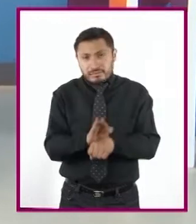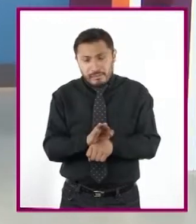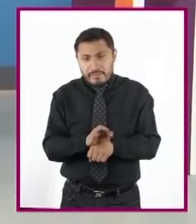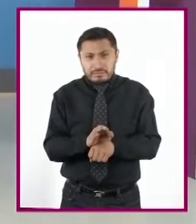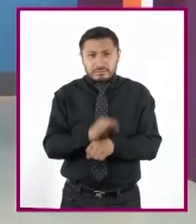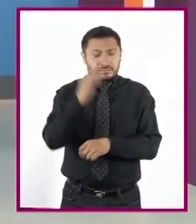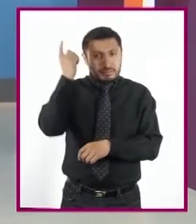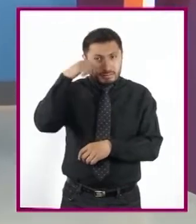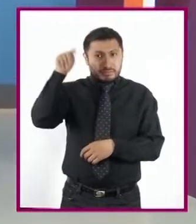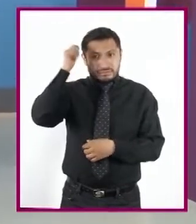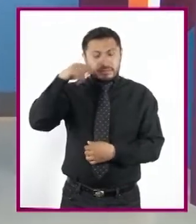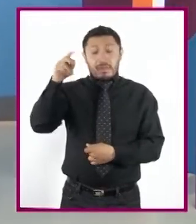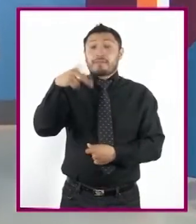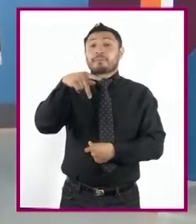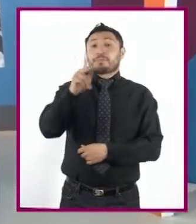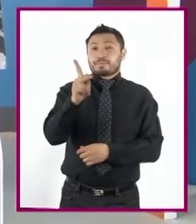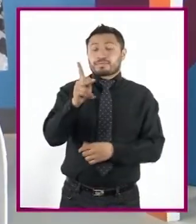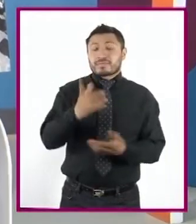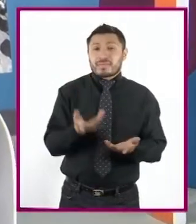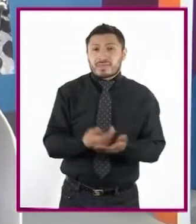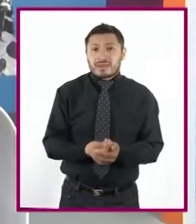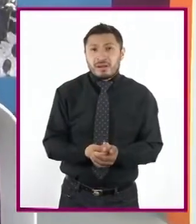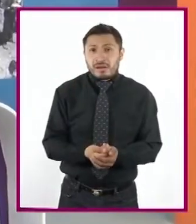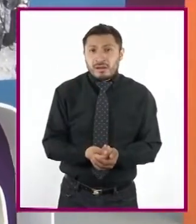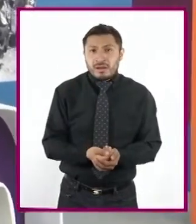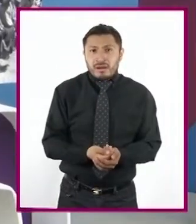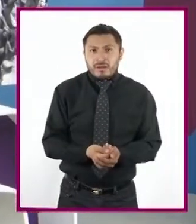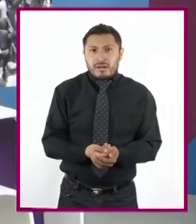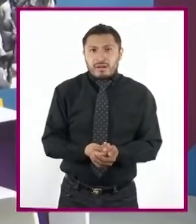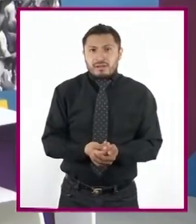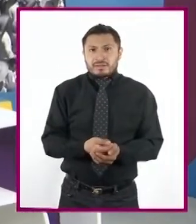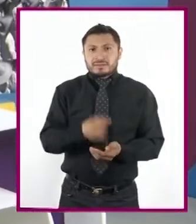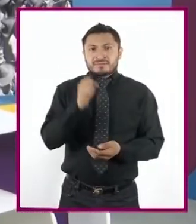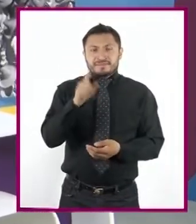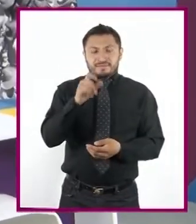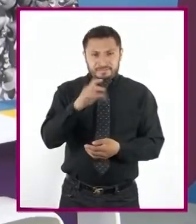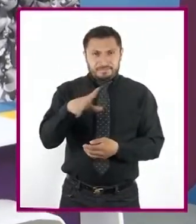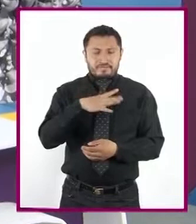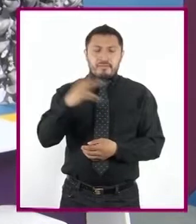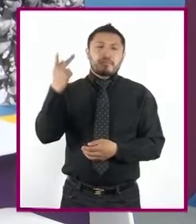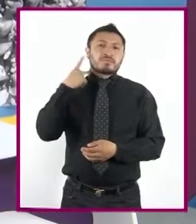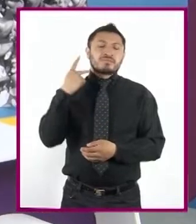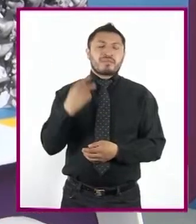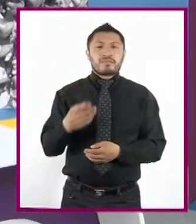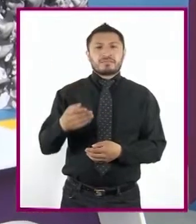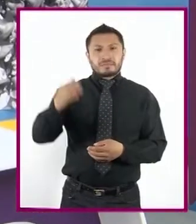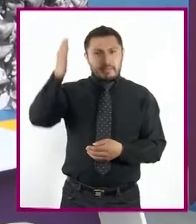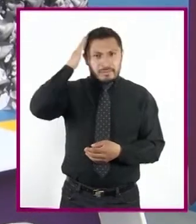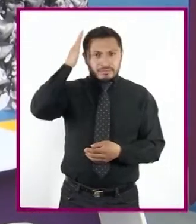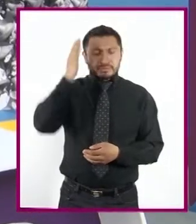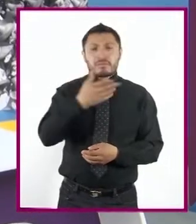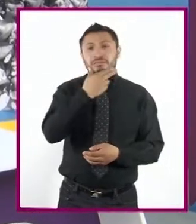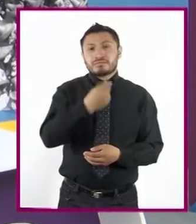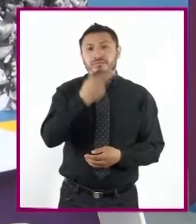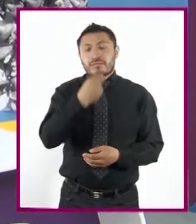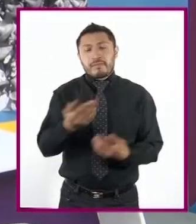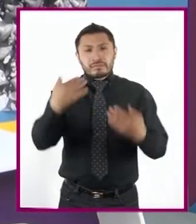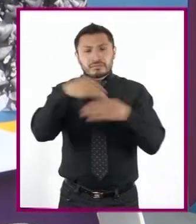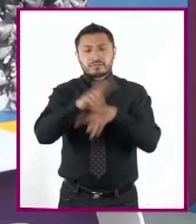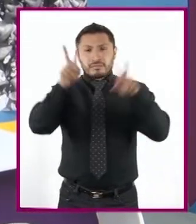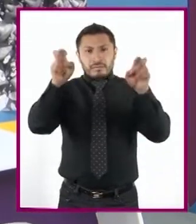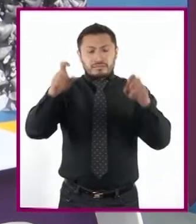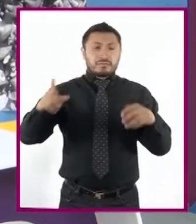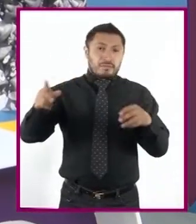la teoría. Sin embargo, hemos también adoptado una política patriarcal en la actual administración de los asuntos de la